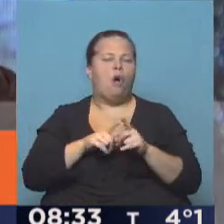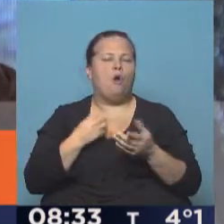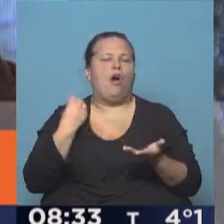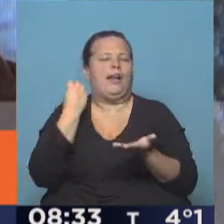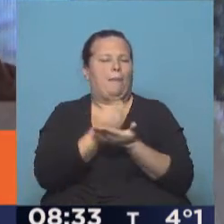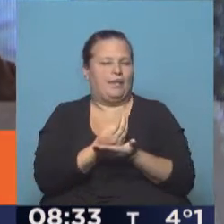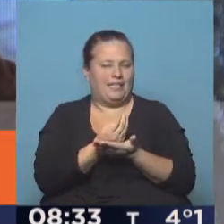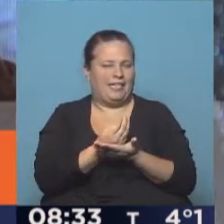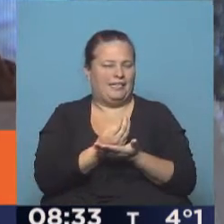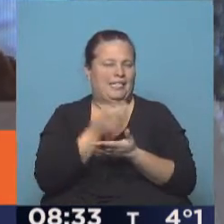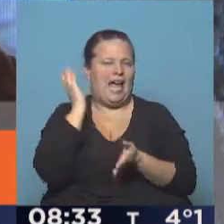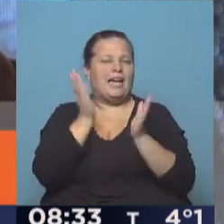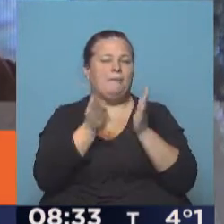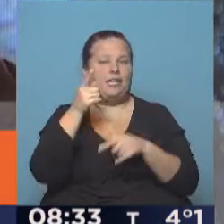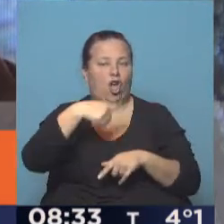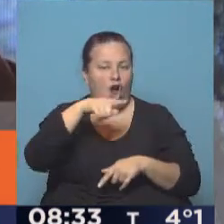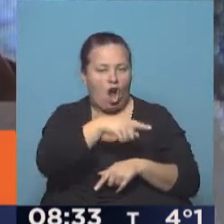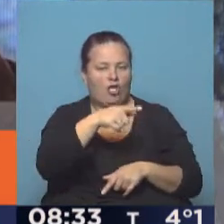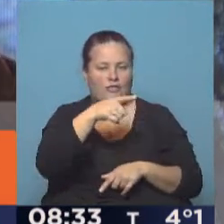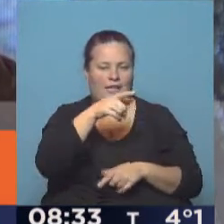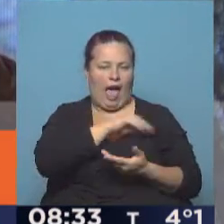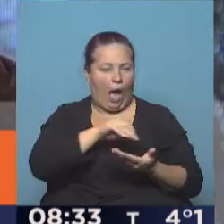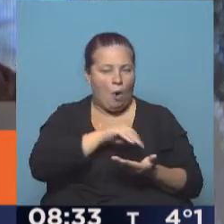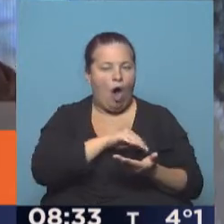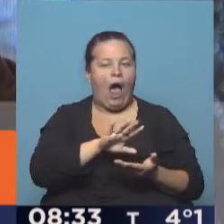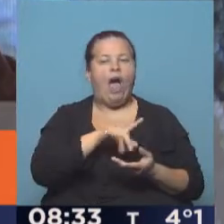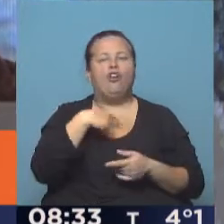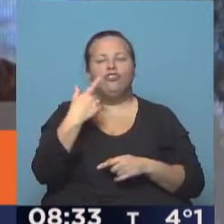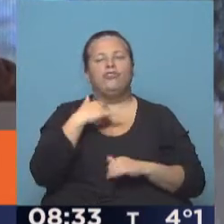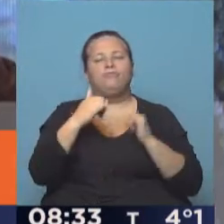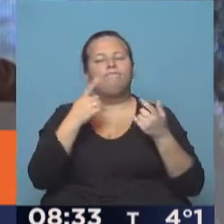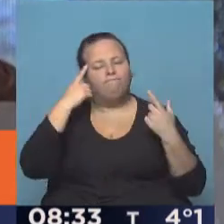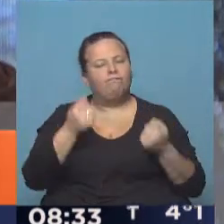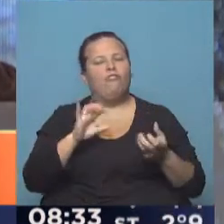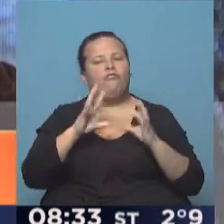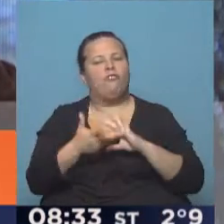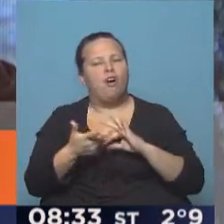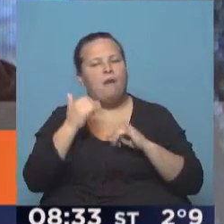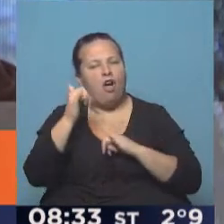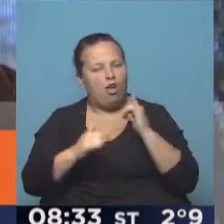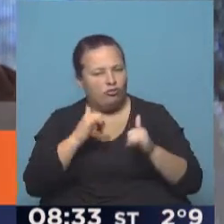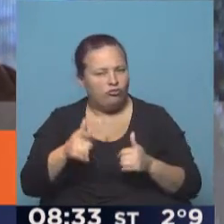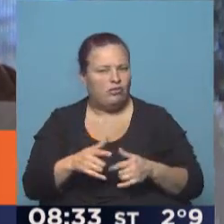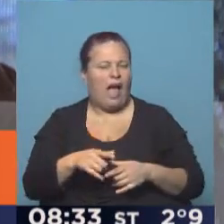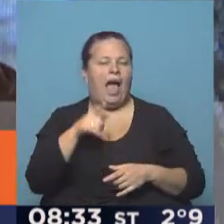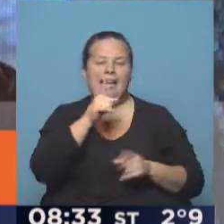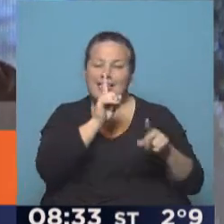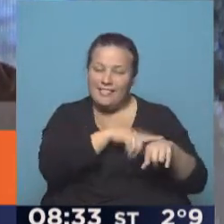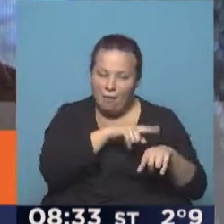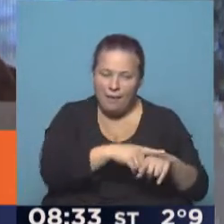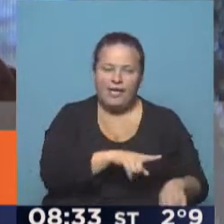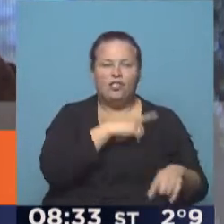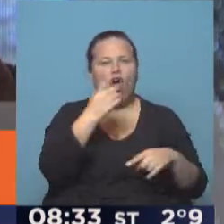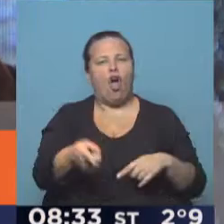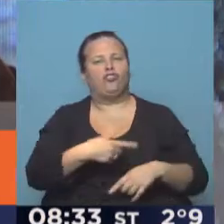representación, digamos, de la represión sobre ellos. Y lo que decidimos hacer fue un poco sistematizar tanto ese episodio como